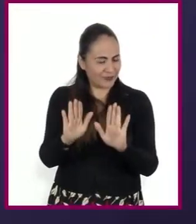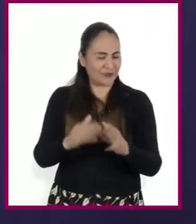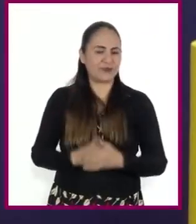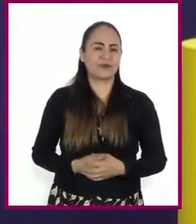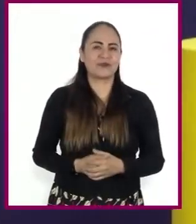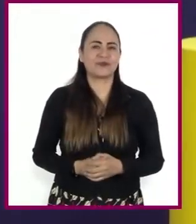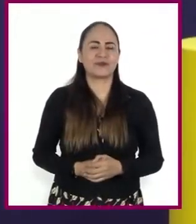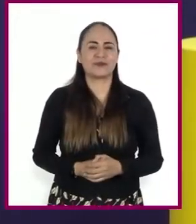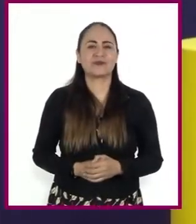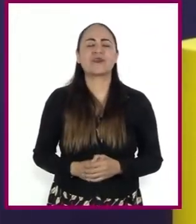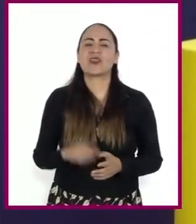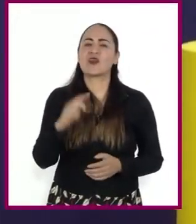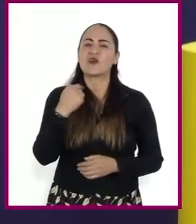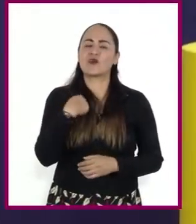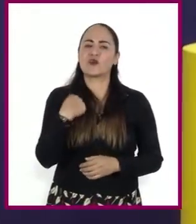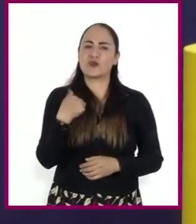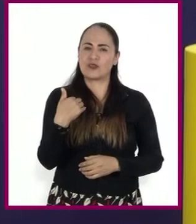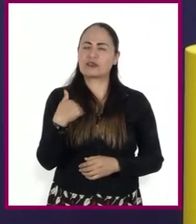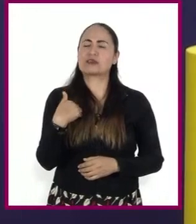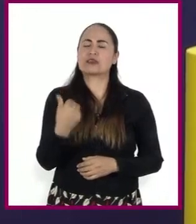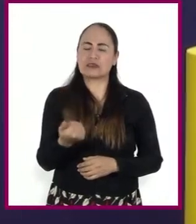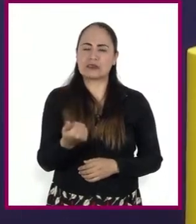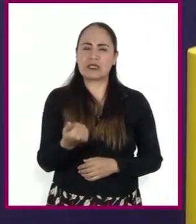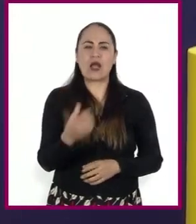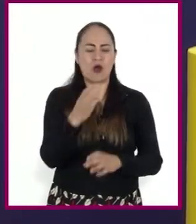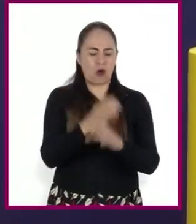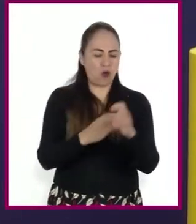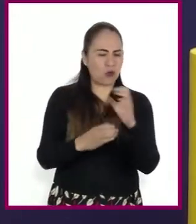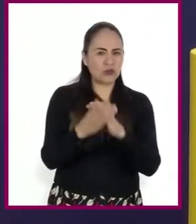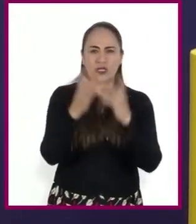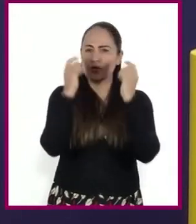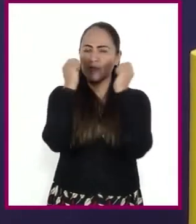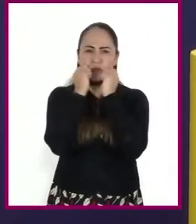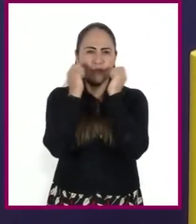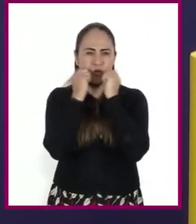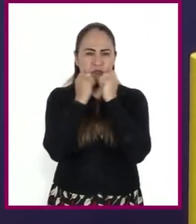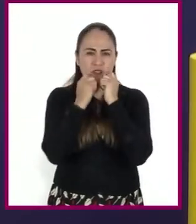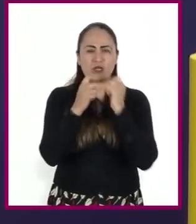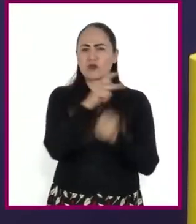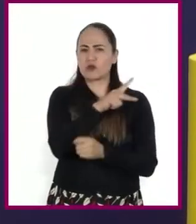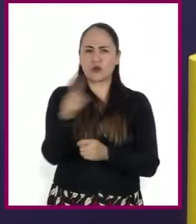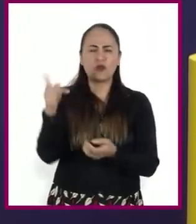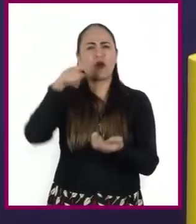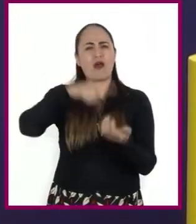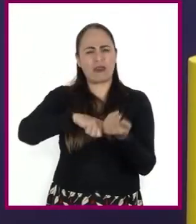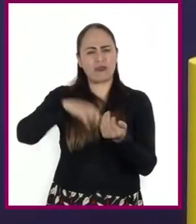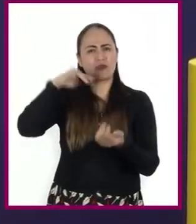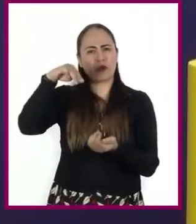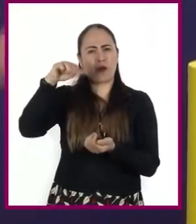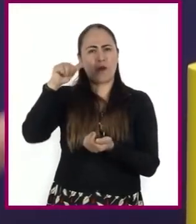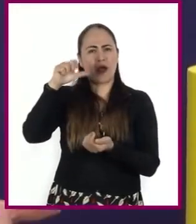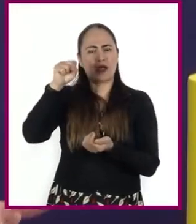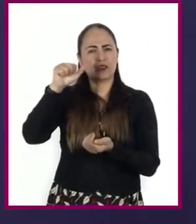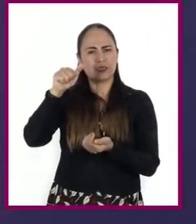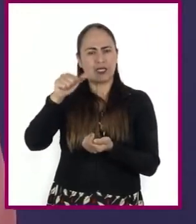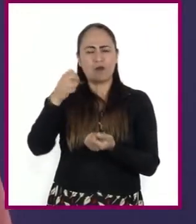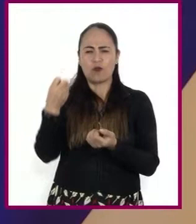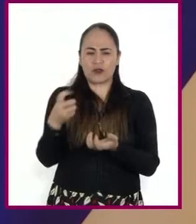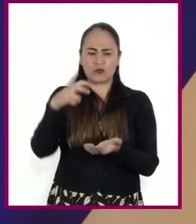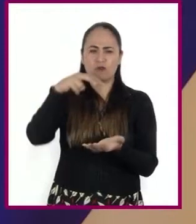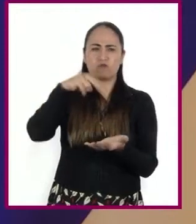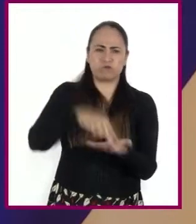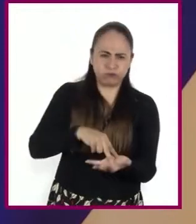por lo que he entendido, no importa qué objeto sea, todos tenemos masa y por lo tanto todos nos atraemos